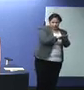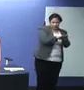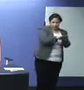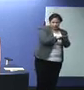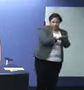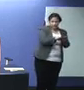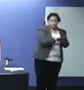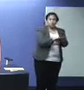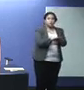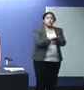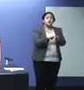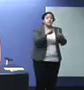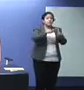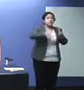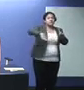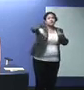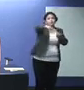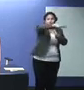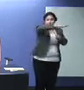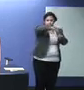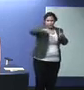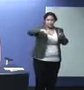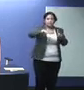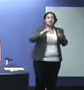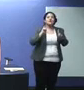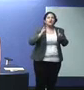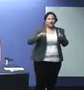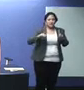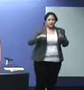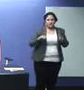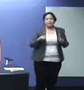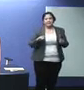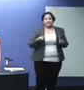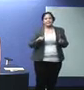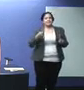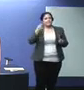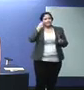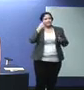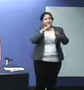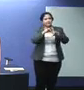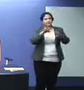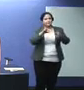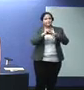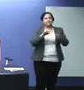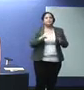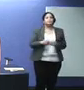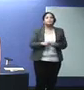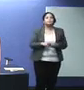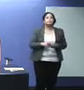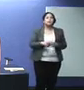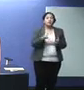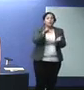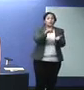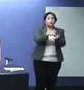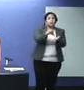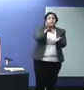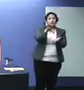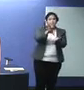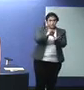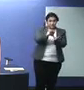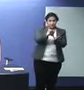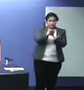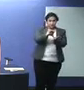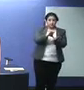diversidad funcional tal cual, tendríamos que hablar de que estamos en un punto en el que se entiende la discapacidad desde un modelo